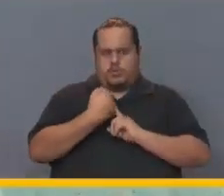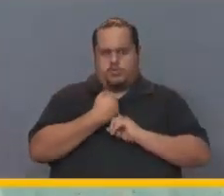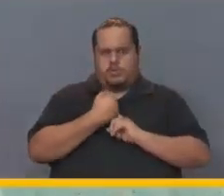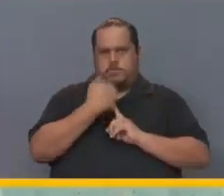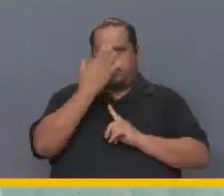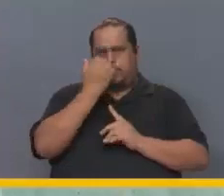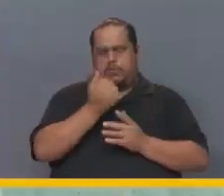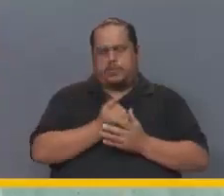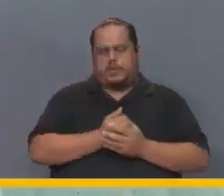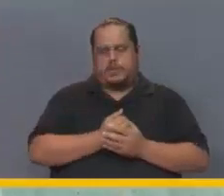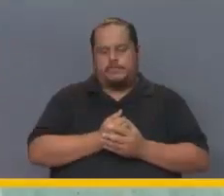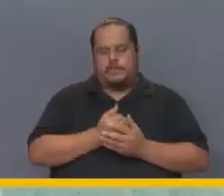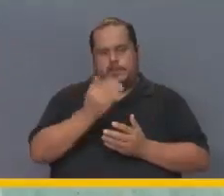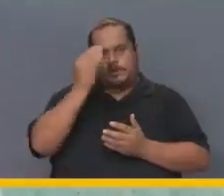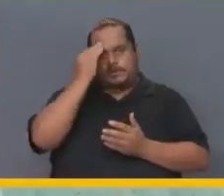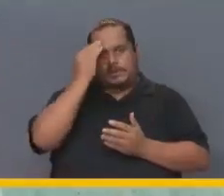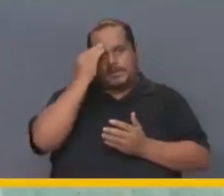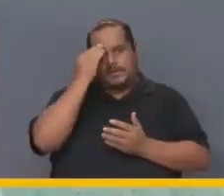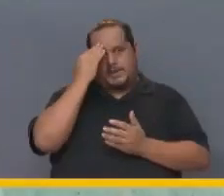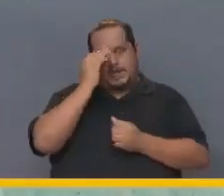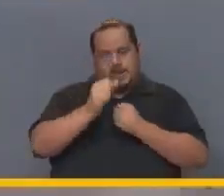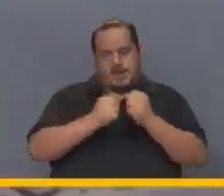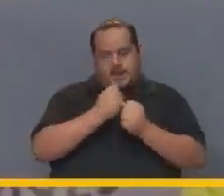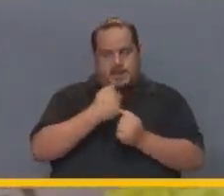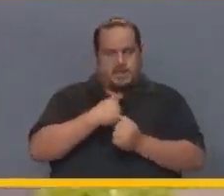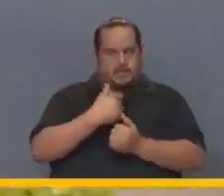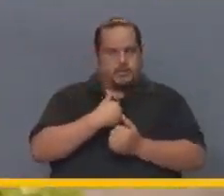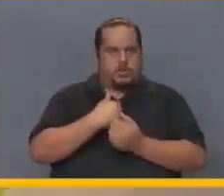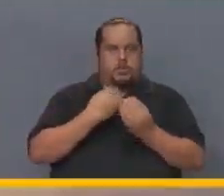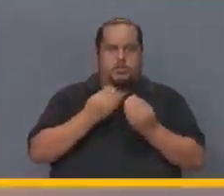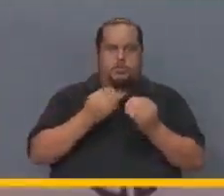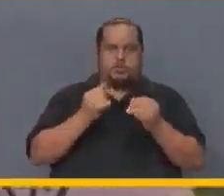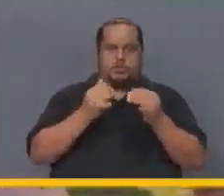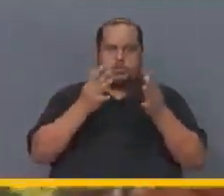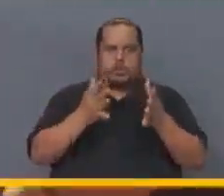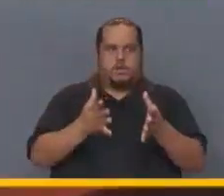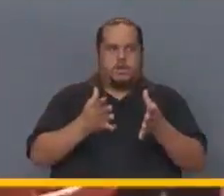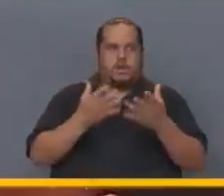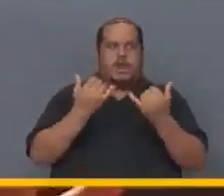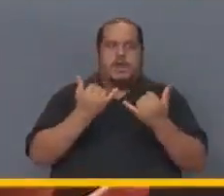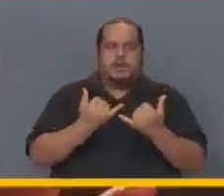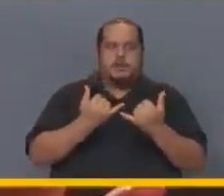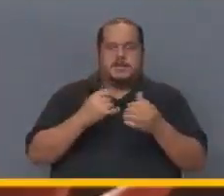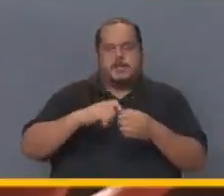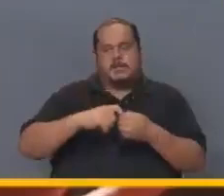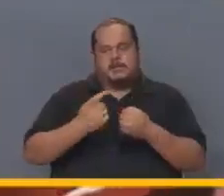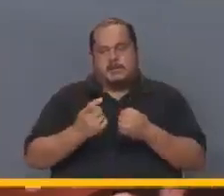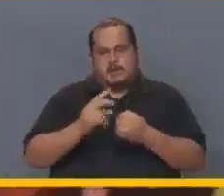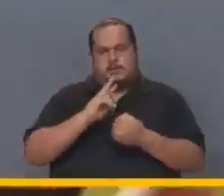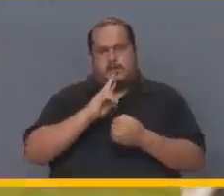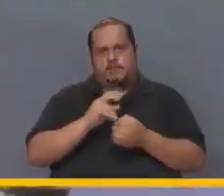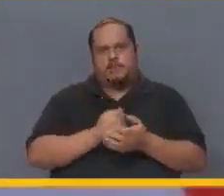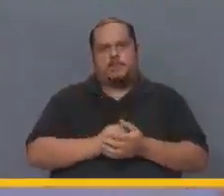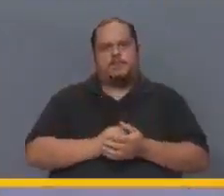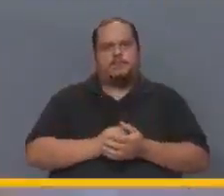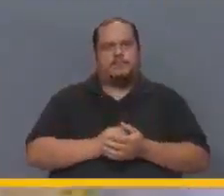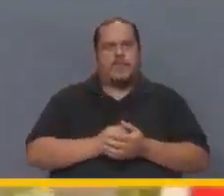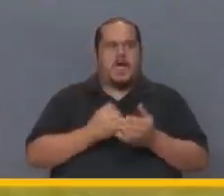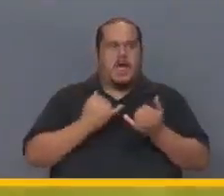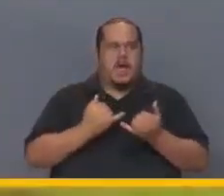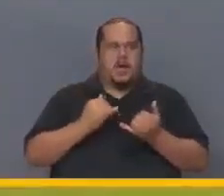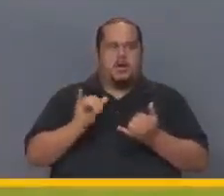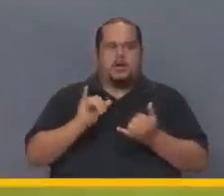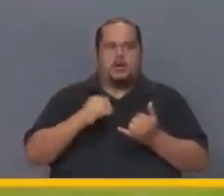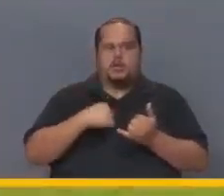porque saber que, digamos, a la edad que yo tengo, muchos ya jugadores ya están prácticamente retirados, la verdad. Ahora, como te